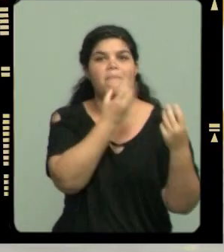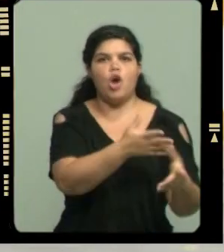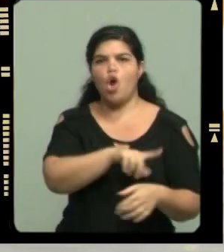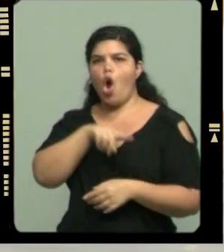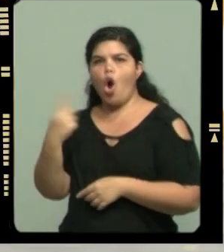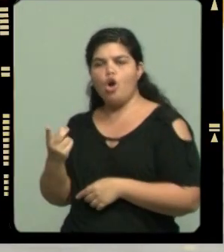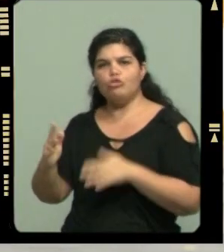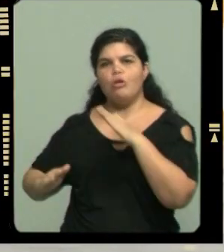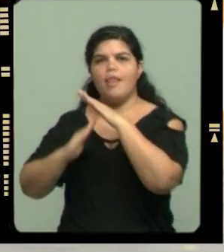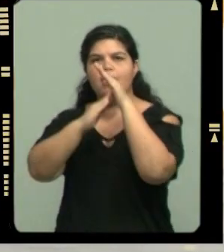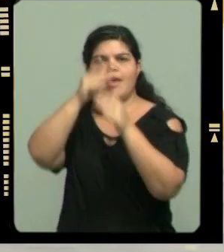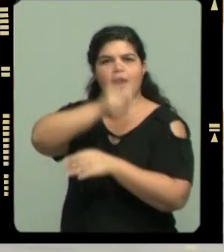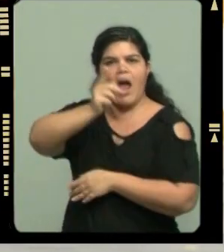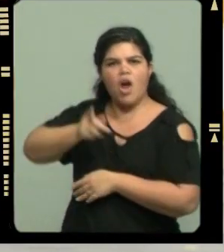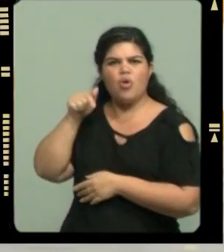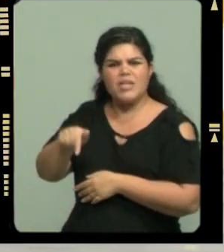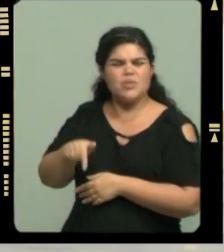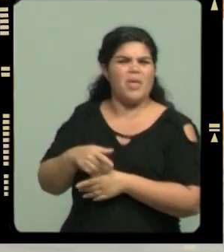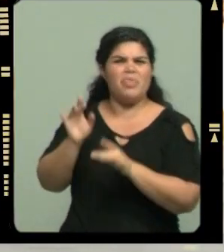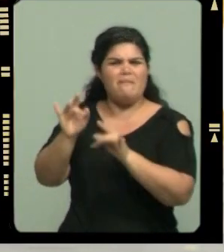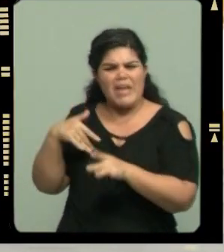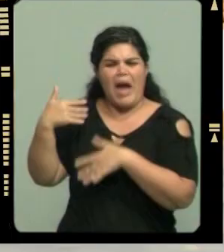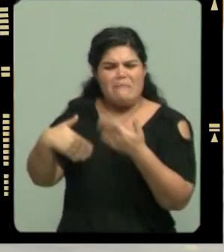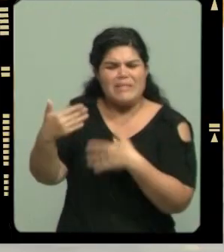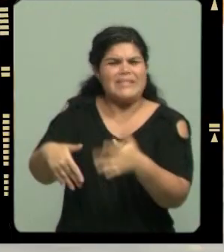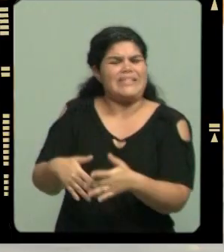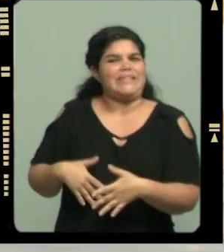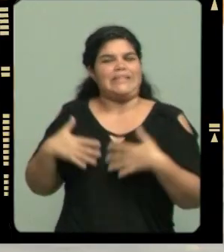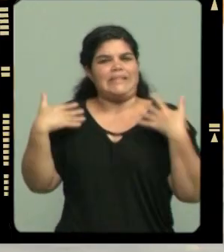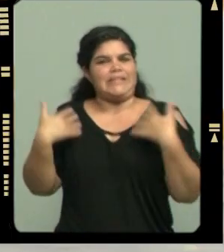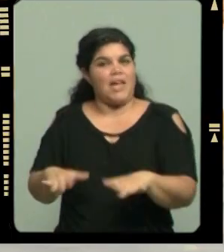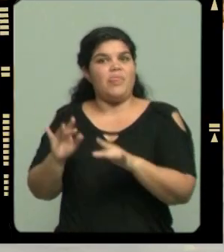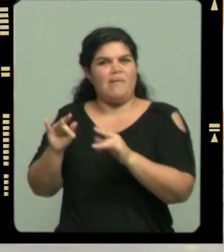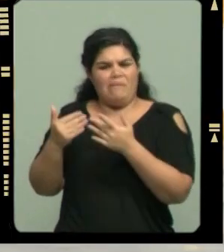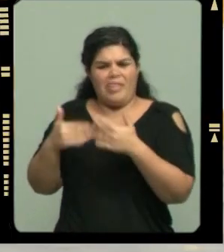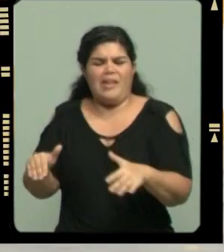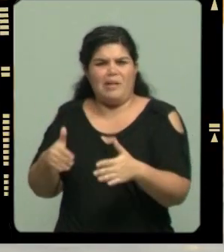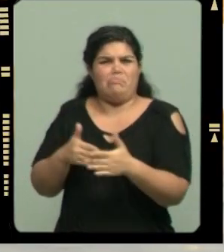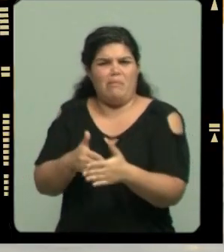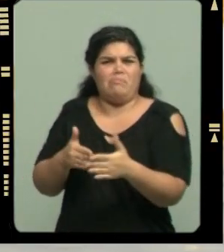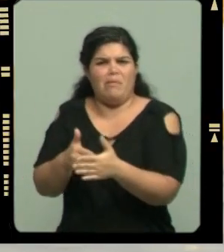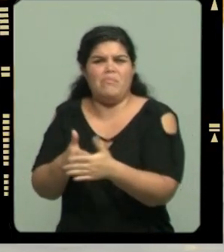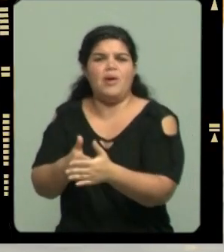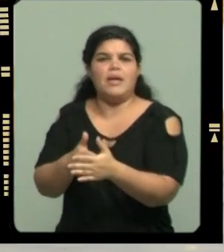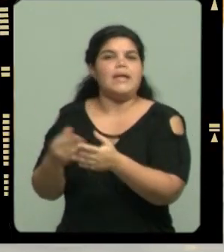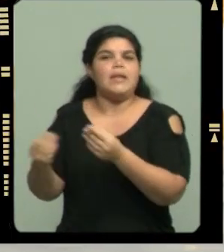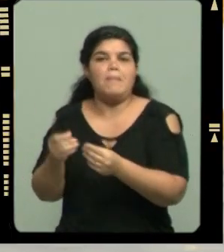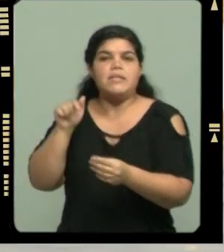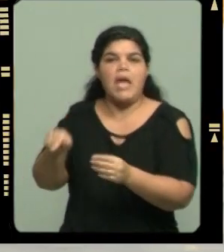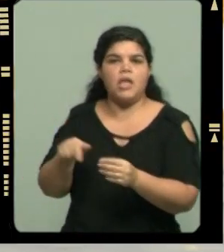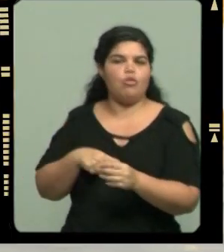individual a la antigua, que tal vez hacía falta en otro modelo, en otro paradigma sociocultural, pero en el moderno ha quedado